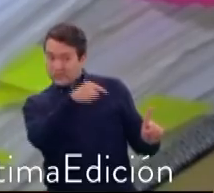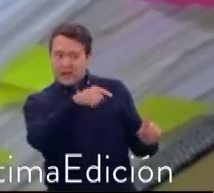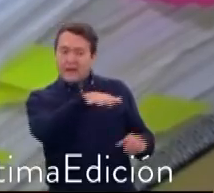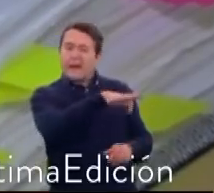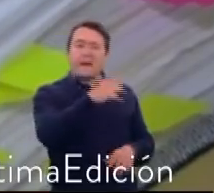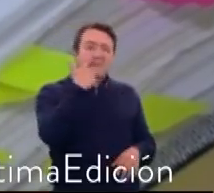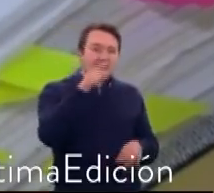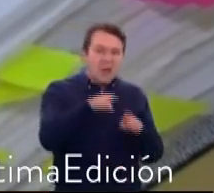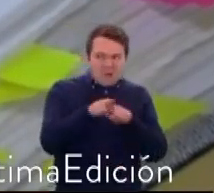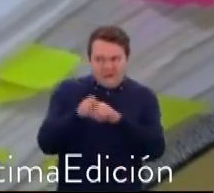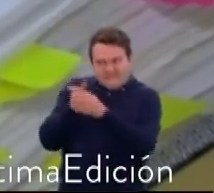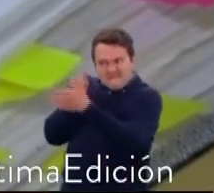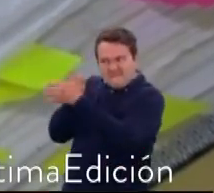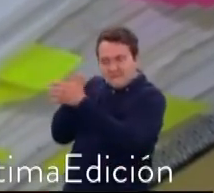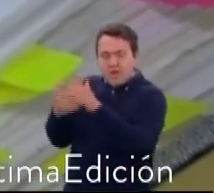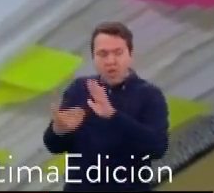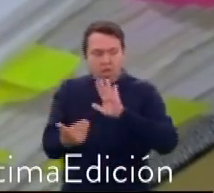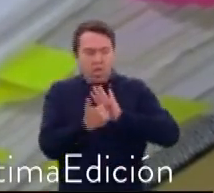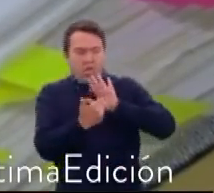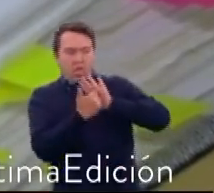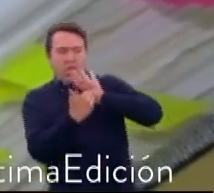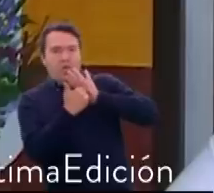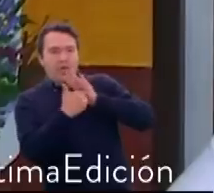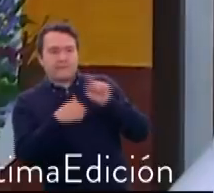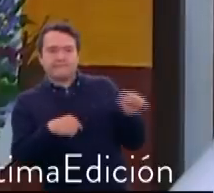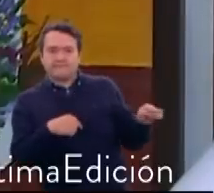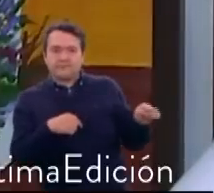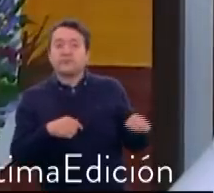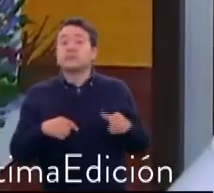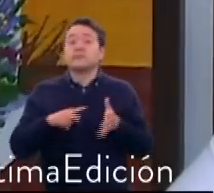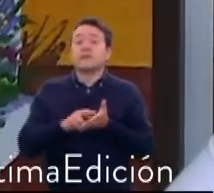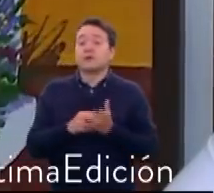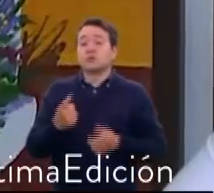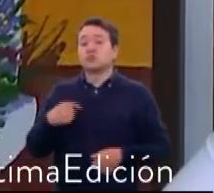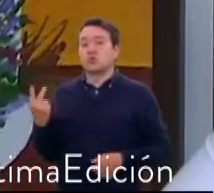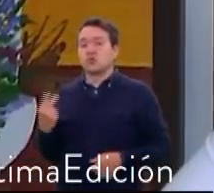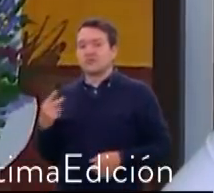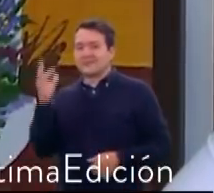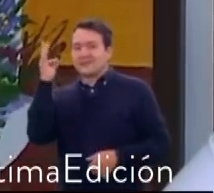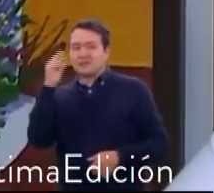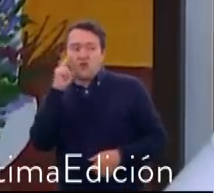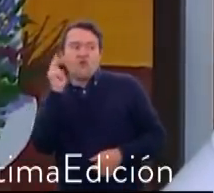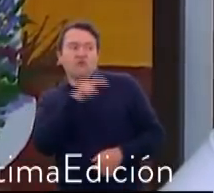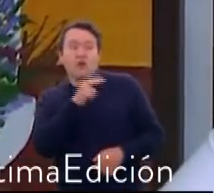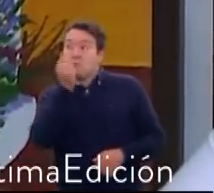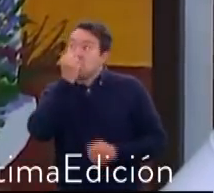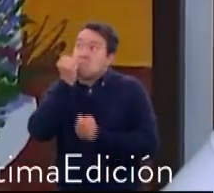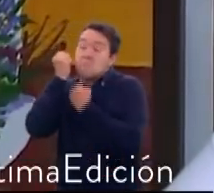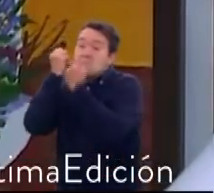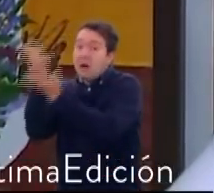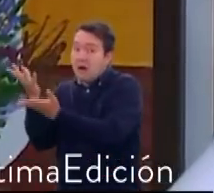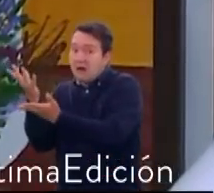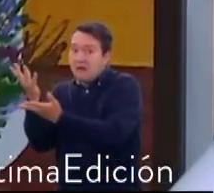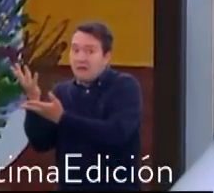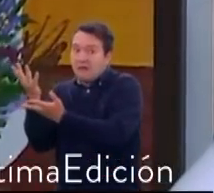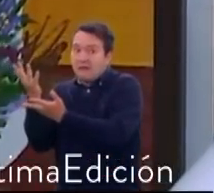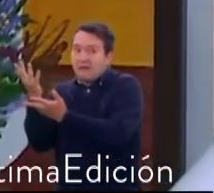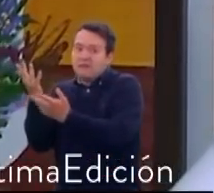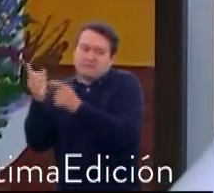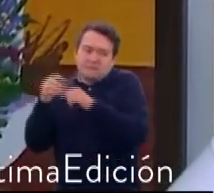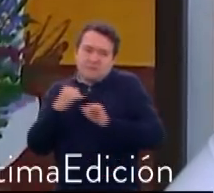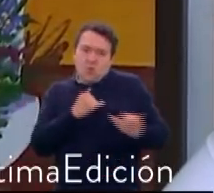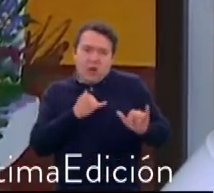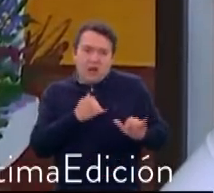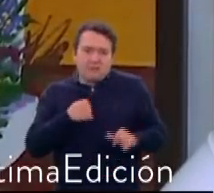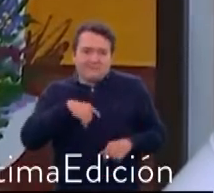verdad. Las amenazas nacen del hecho de ser nosotros testigos de unas personas que, como nosotros, cometimos